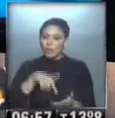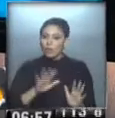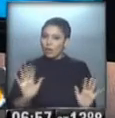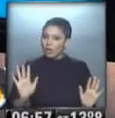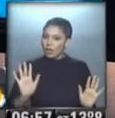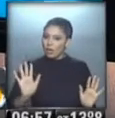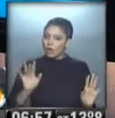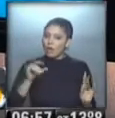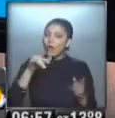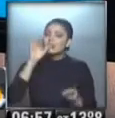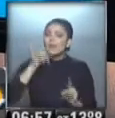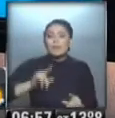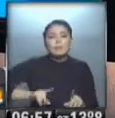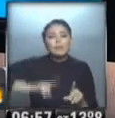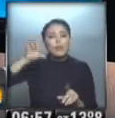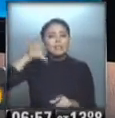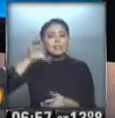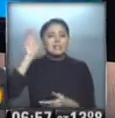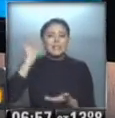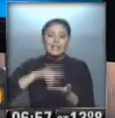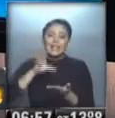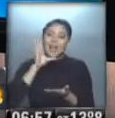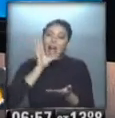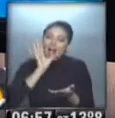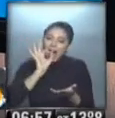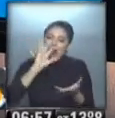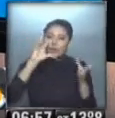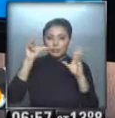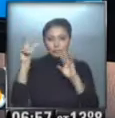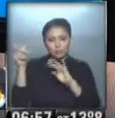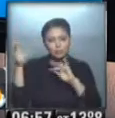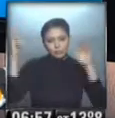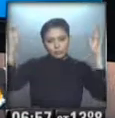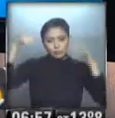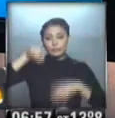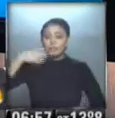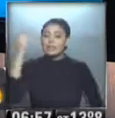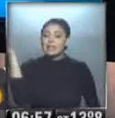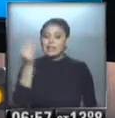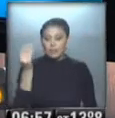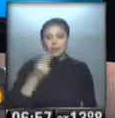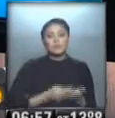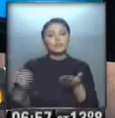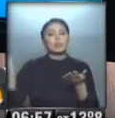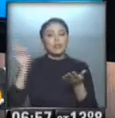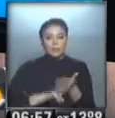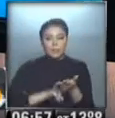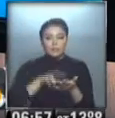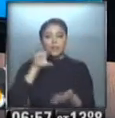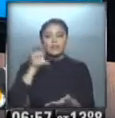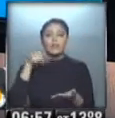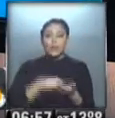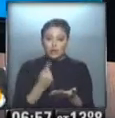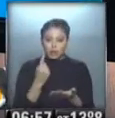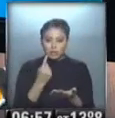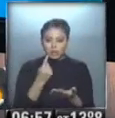Muy, pero re muy en el norte de Salta, algo de inestabilidad. Sábado, otra vez en el sudeste de la provincia de